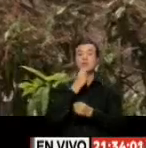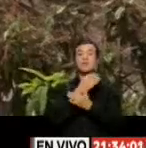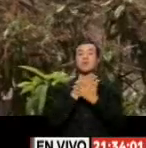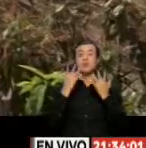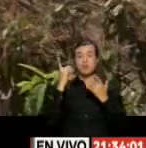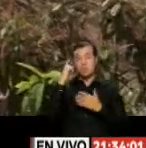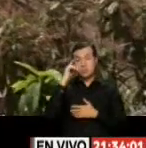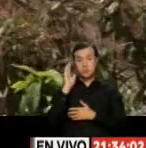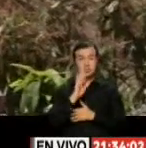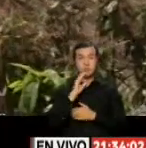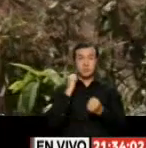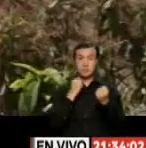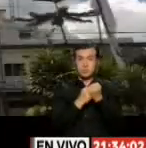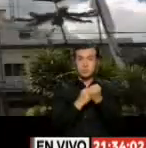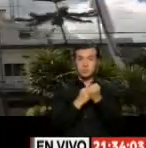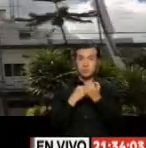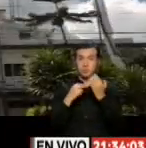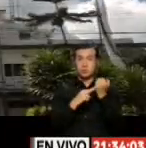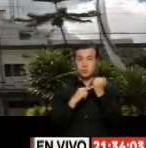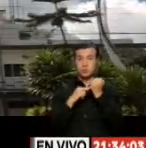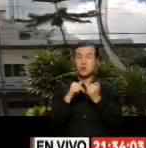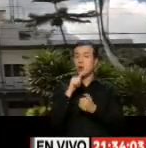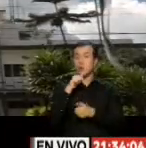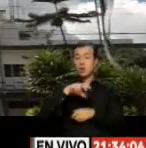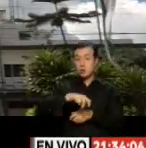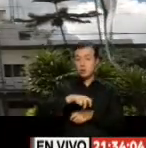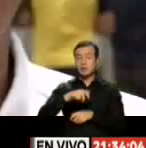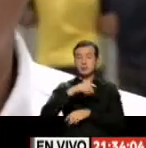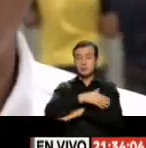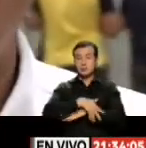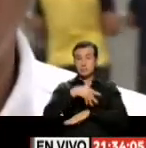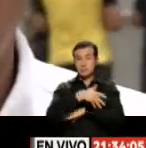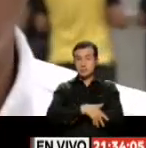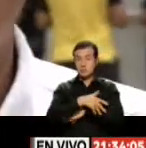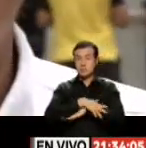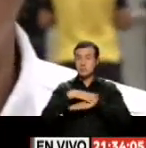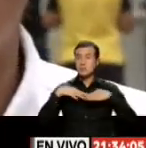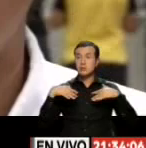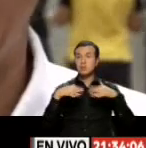del gobierno apoyo y recursos para obras de agua potable y alcantarillado. Nuestros